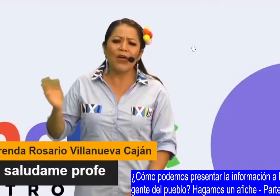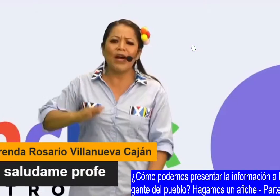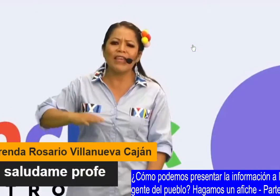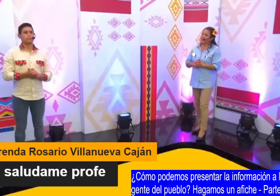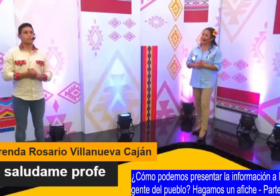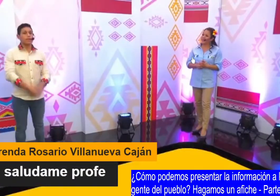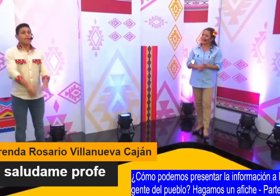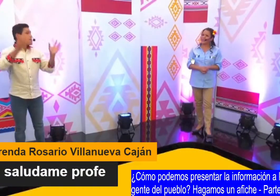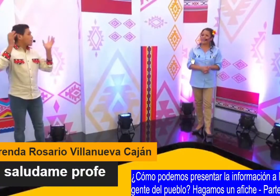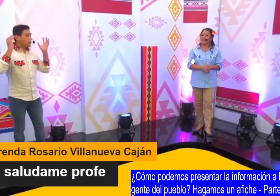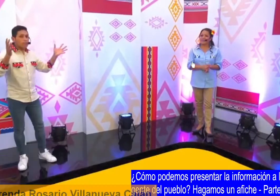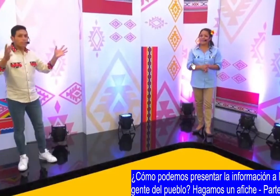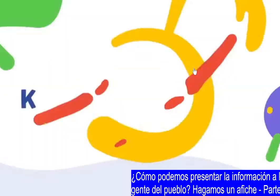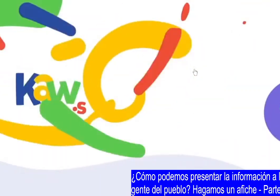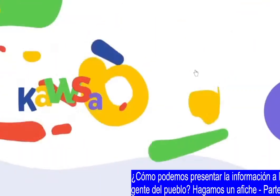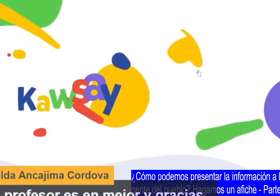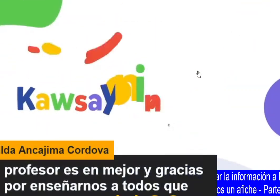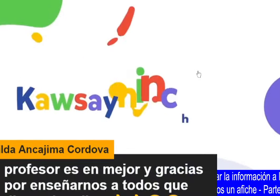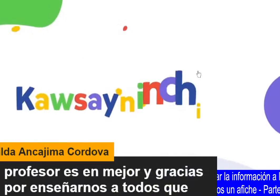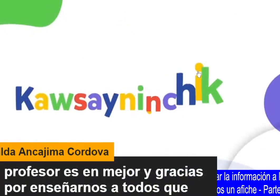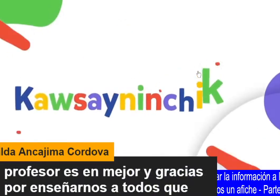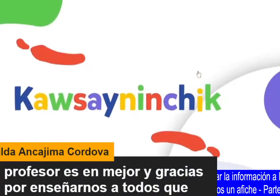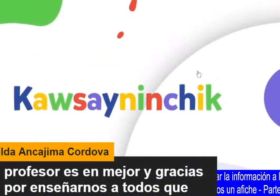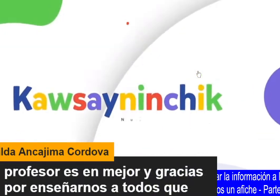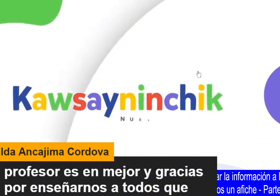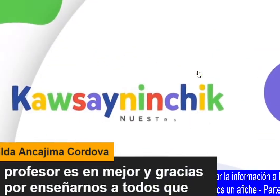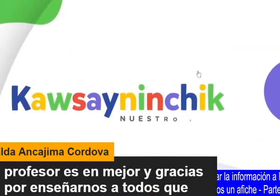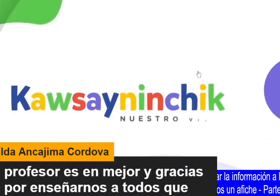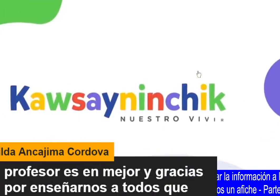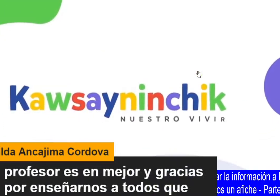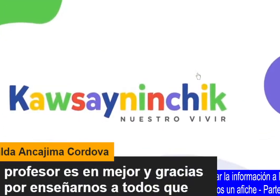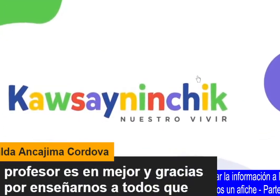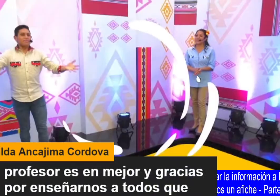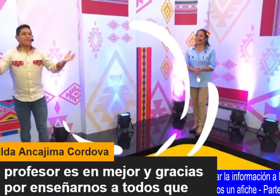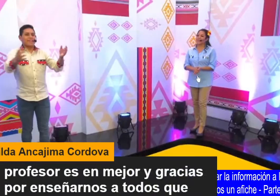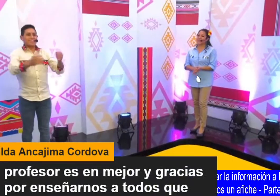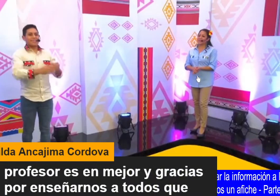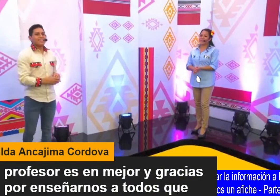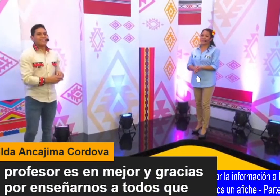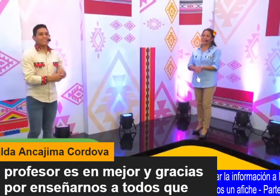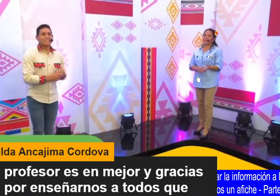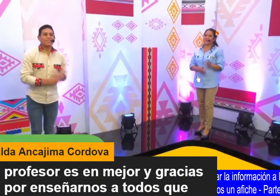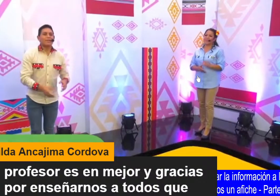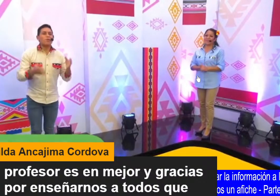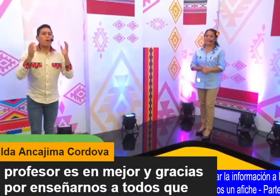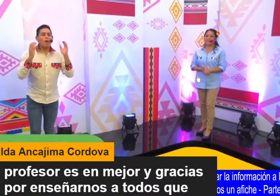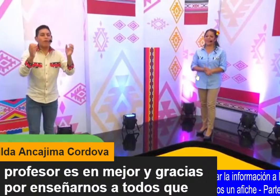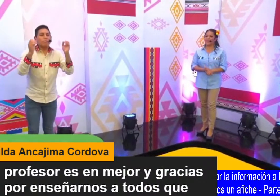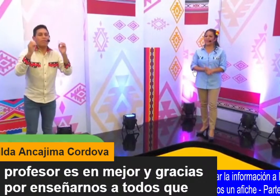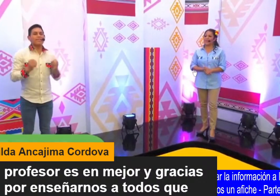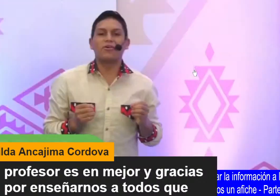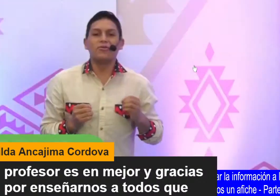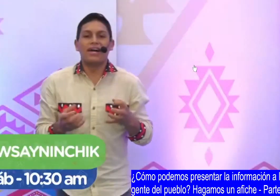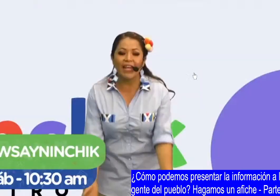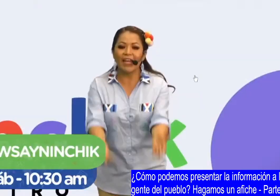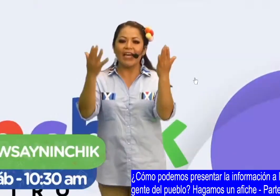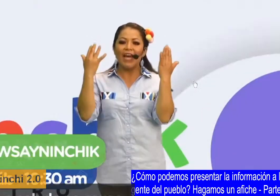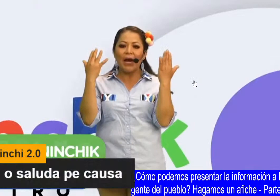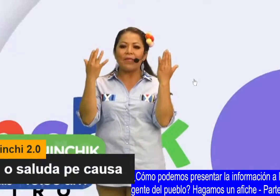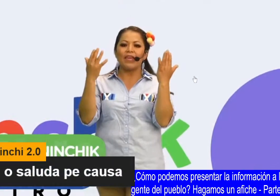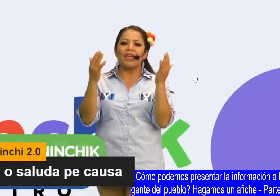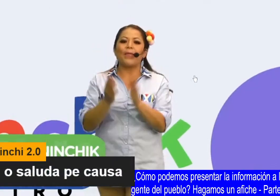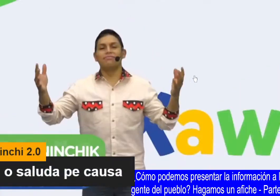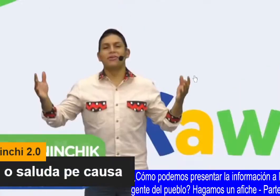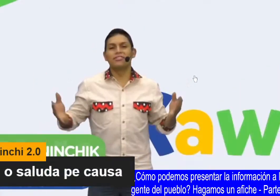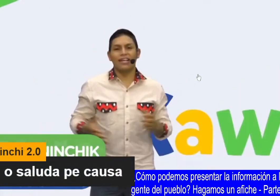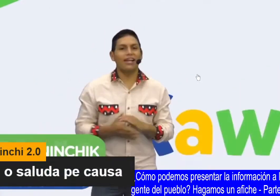Profe, ¿qué tal? Dice Hilda, profesor, es un mejor. Y gracias por enseñarnos a todos, que Dios le bendiga. Ok, muchísimas gracias.